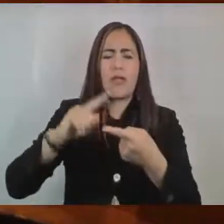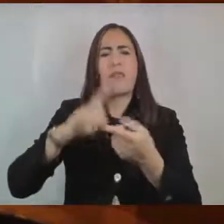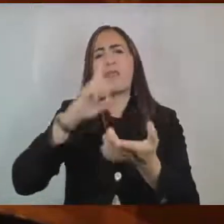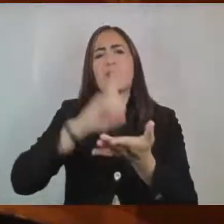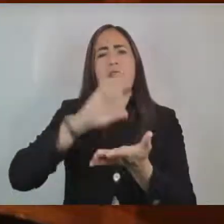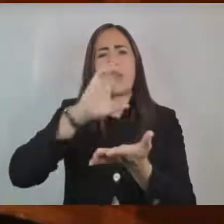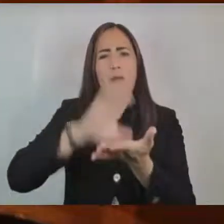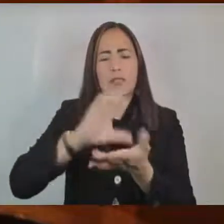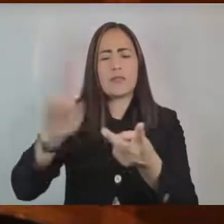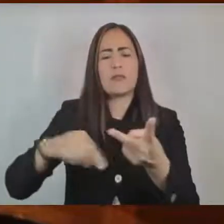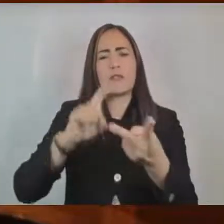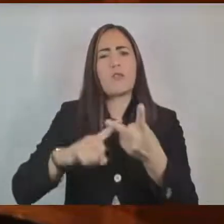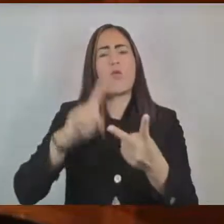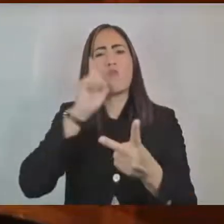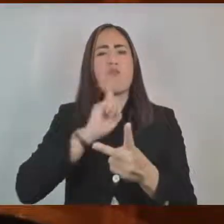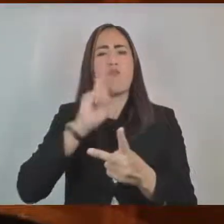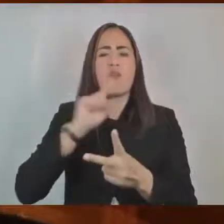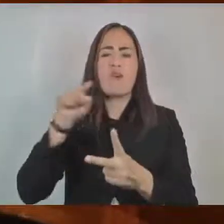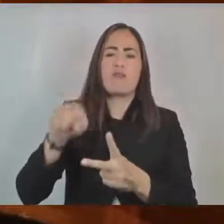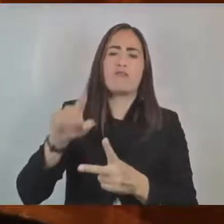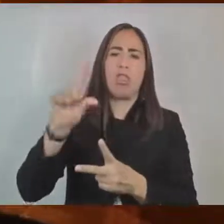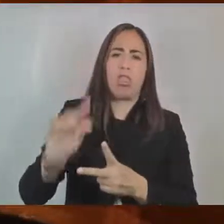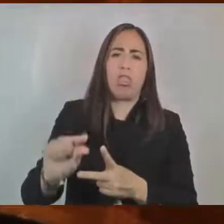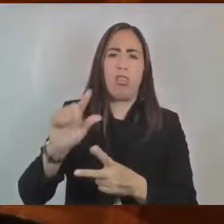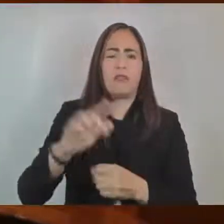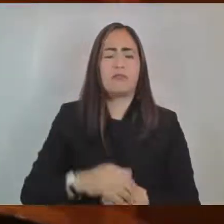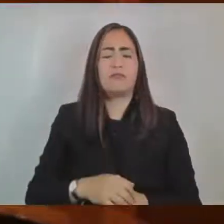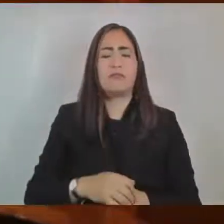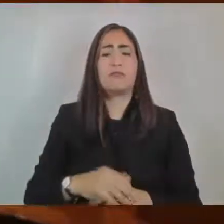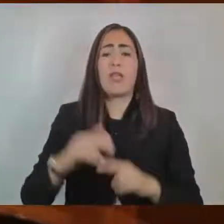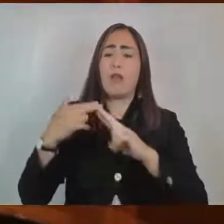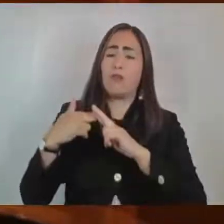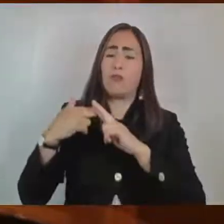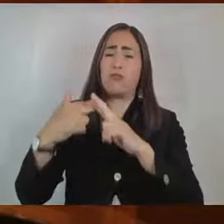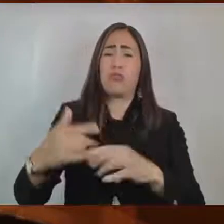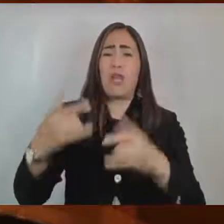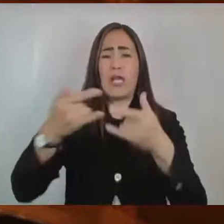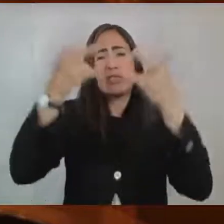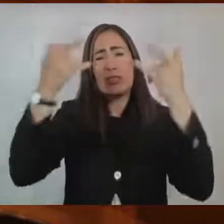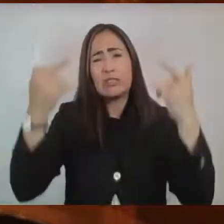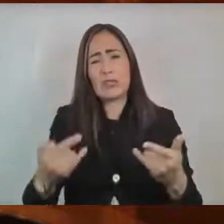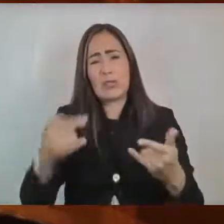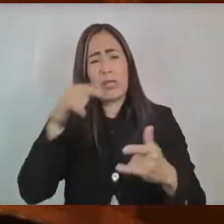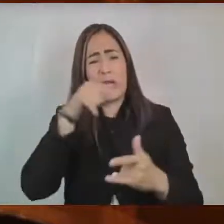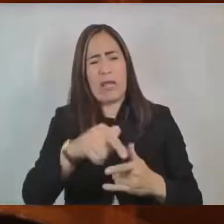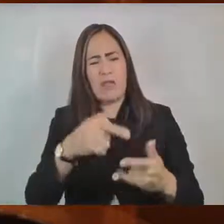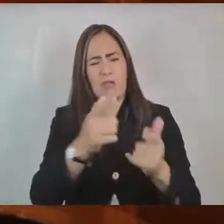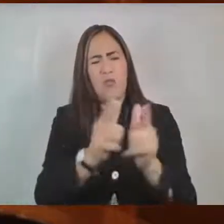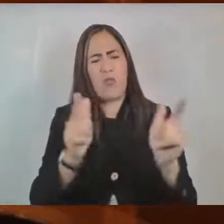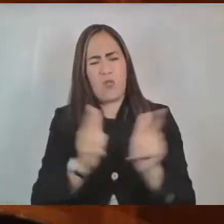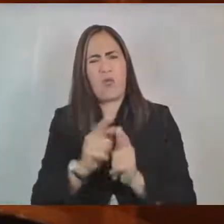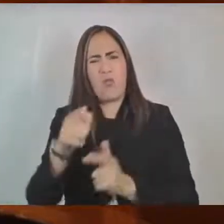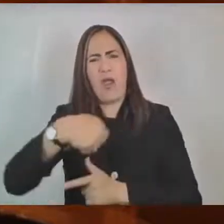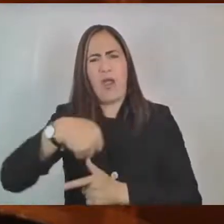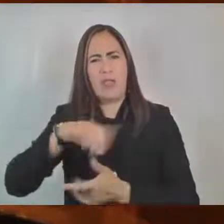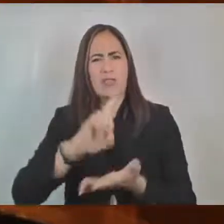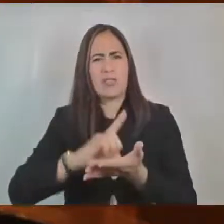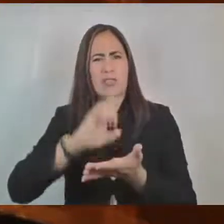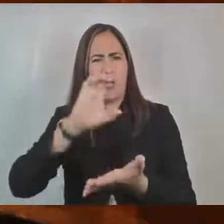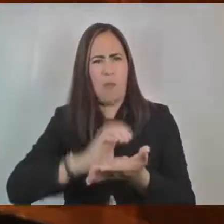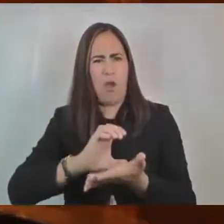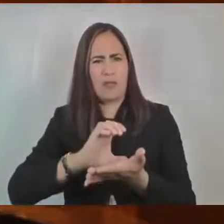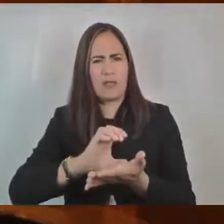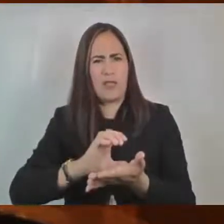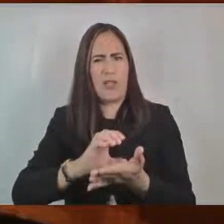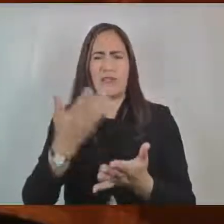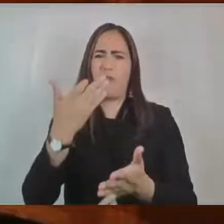y por razones de género. A lo largo de la historia se ha concebido a las personas con discapacidad desde su